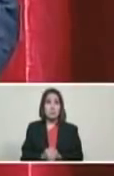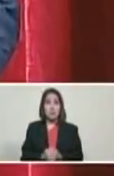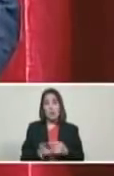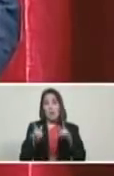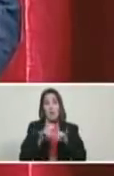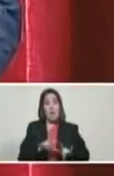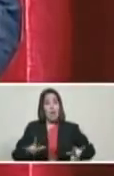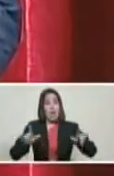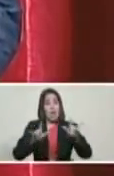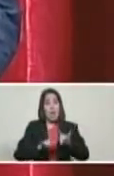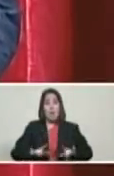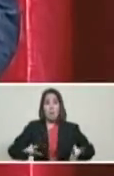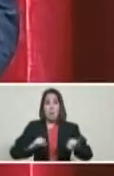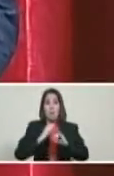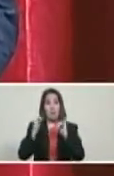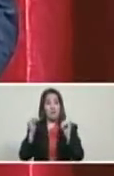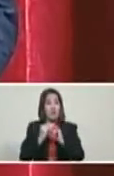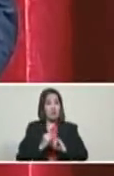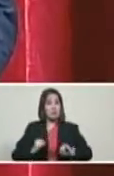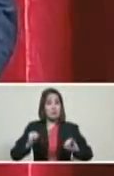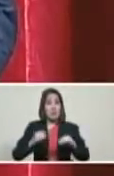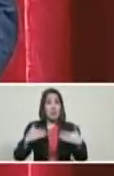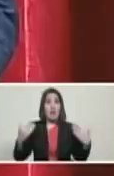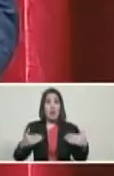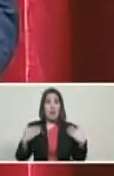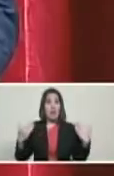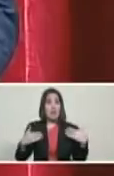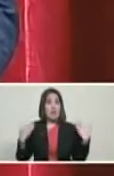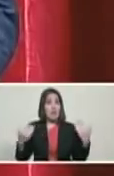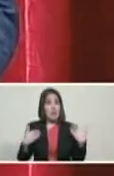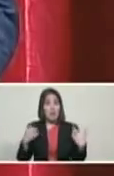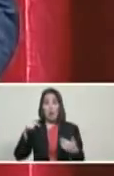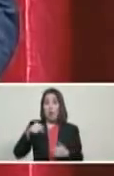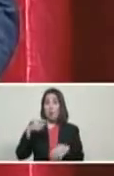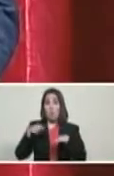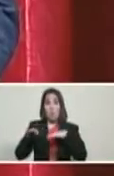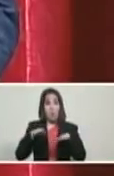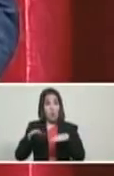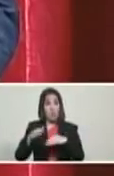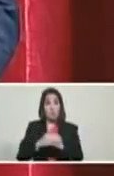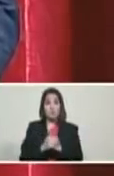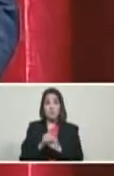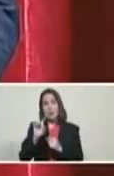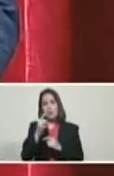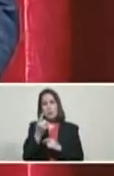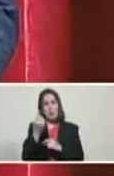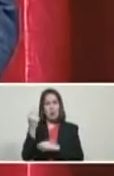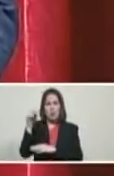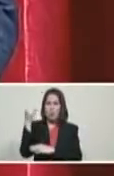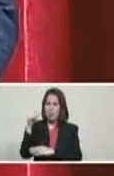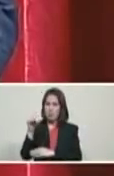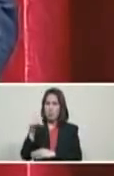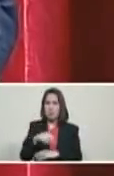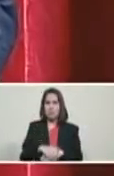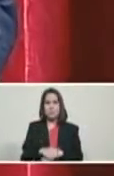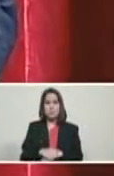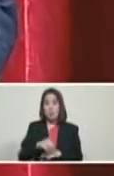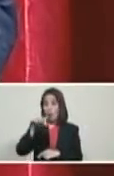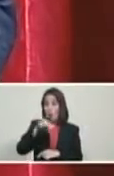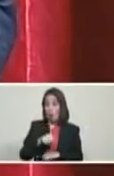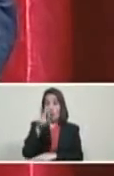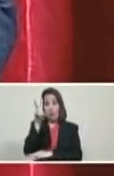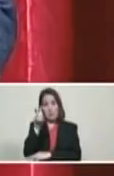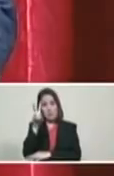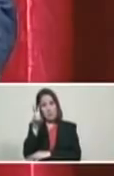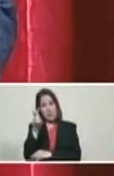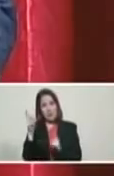la felicidad, la alegría. Hoy es jueves, ¿verdad? Primero de noviembre. Hoy es viernes